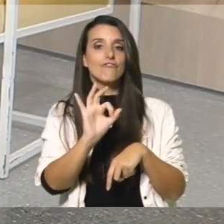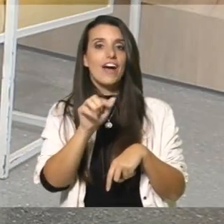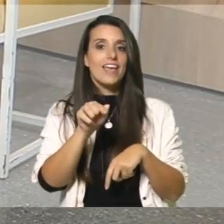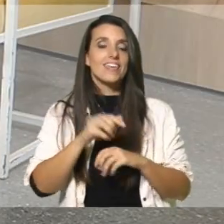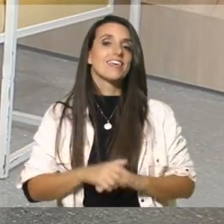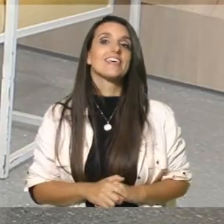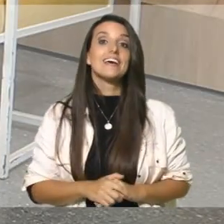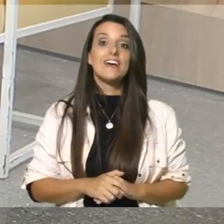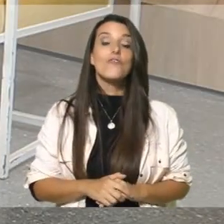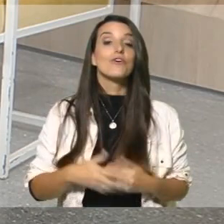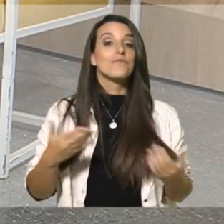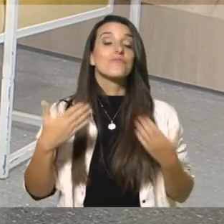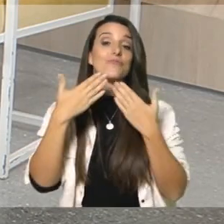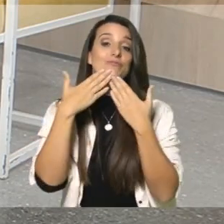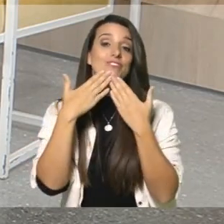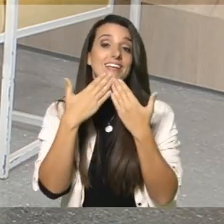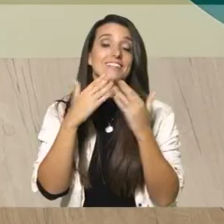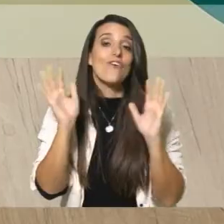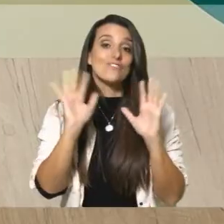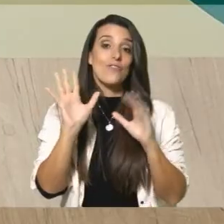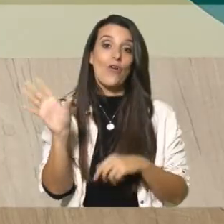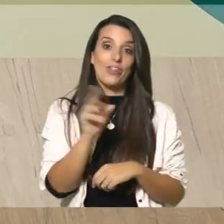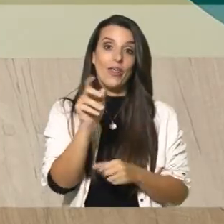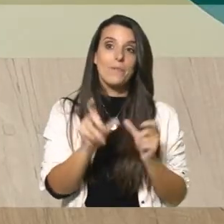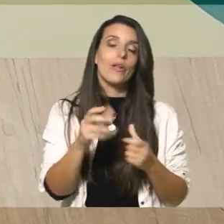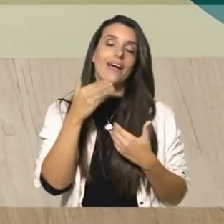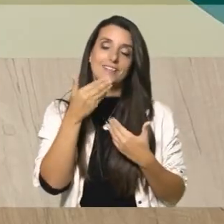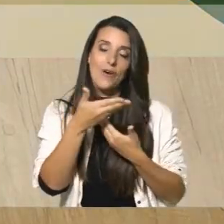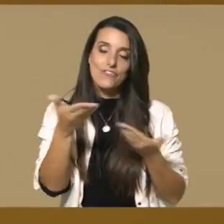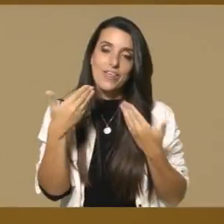Lázarov. Valeria, gracias y un saludo al elenco. Muchas gracias, gracias a ustedes. Un placer.